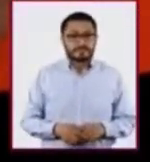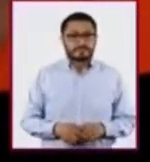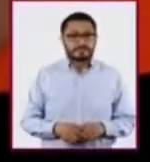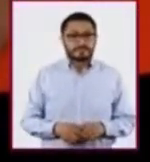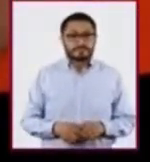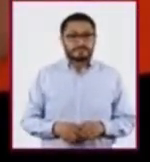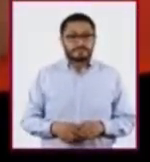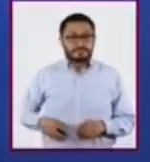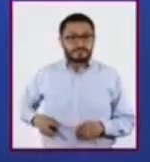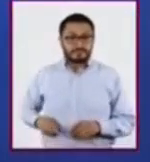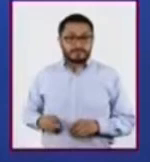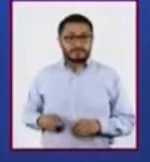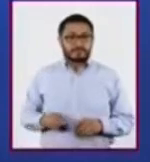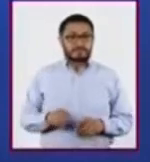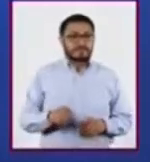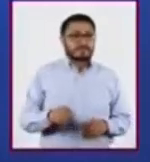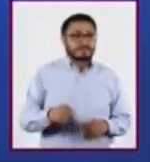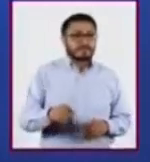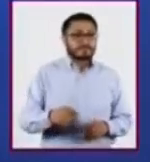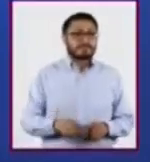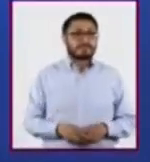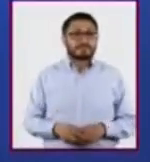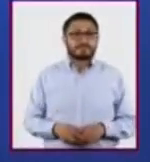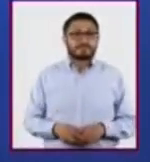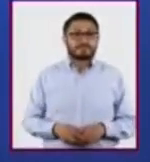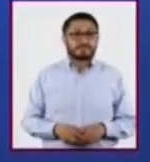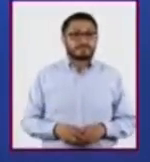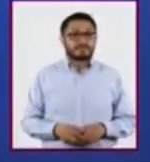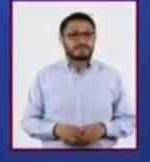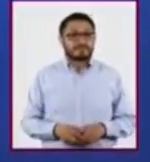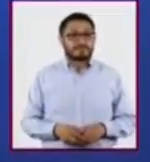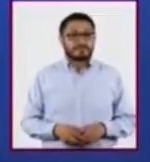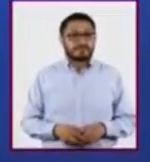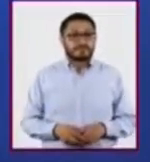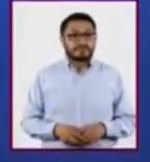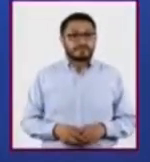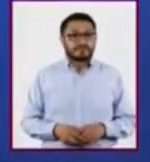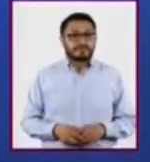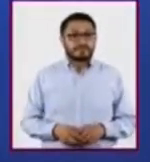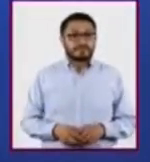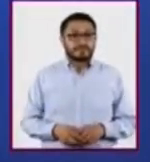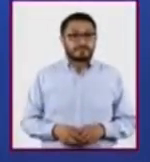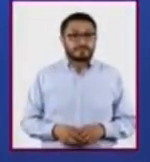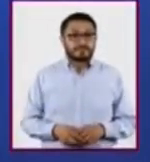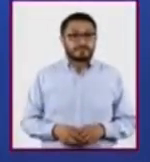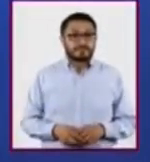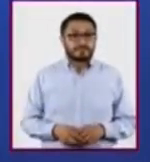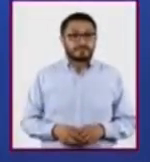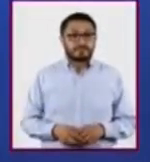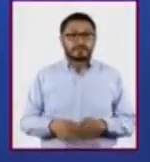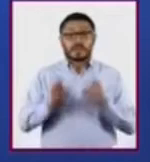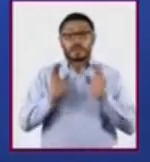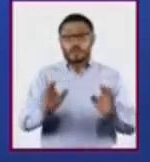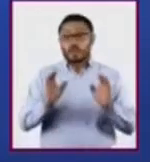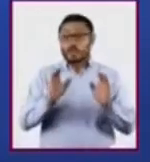Vamos a cortar toda la circunferencia de la misma con mucho cuidado.